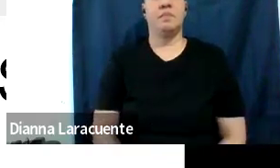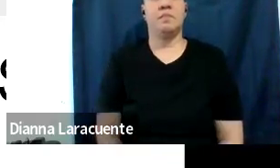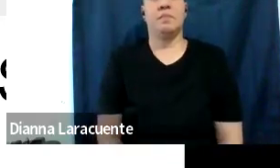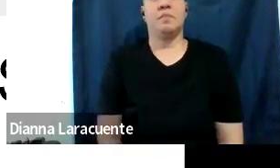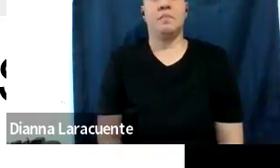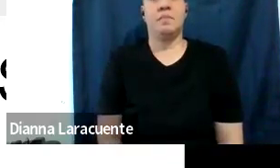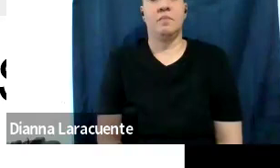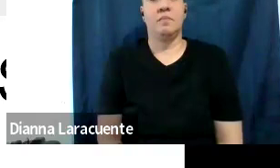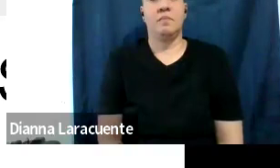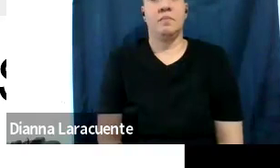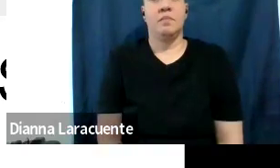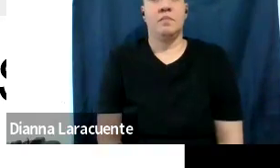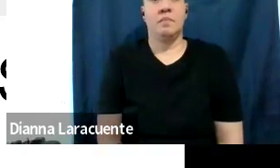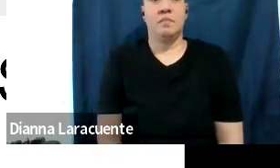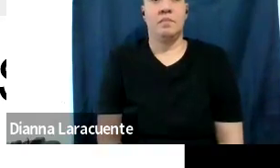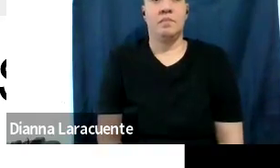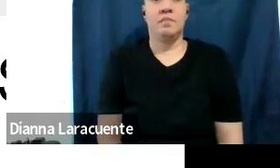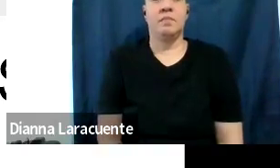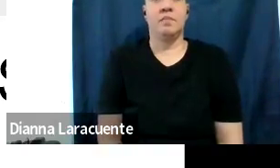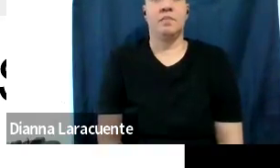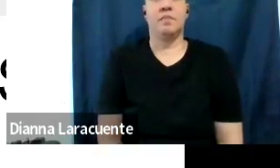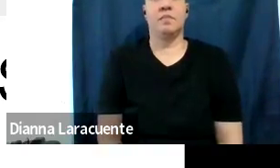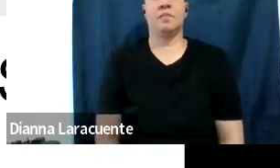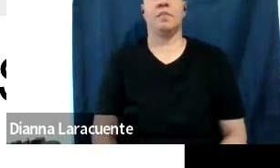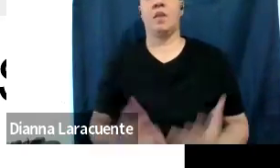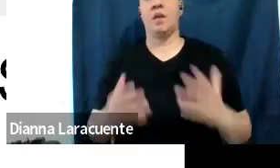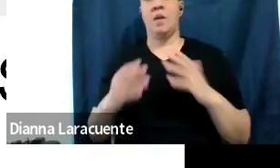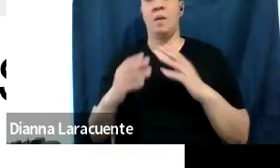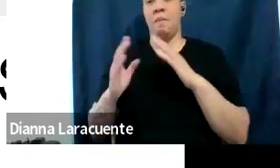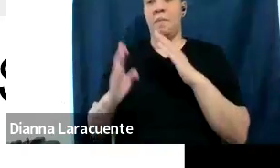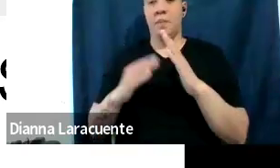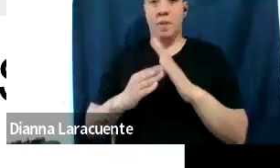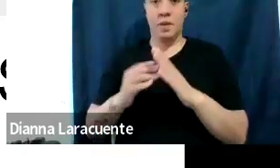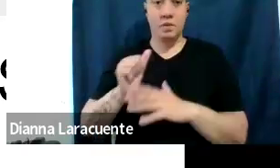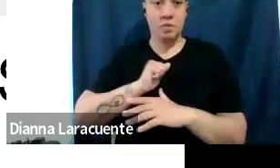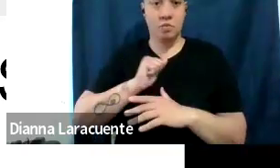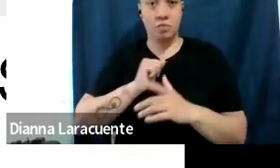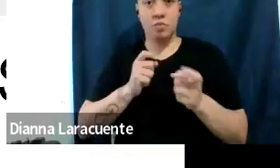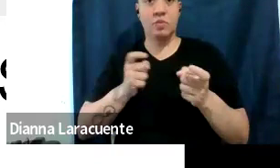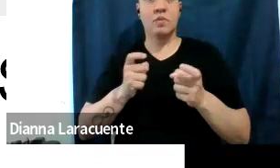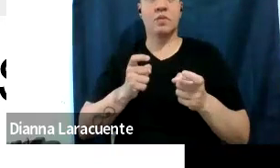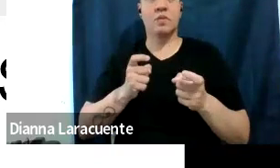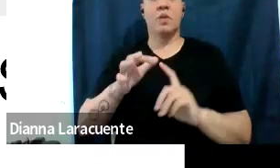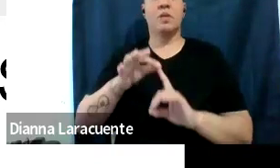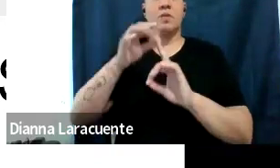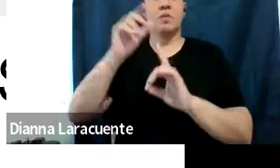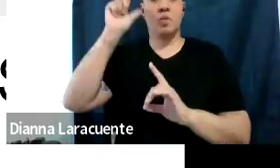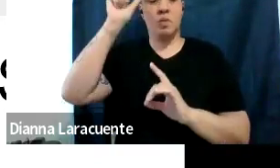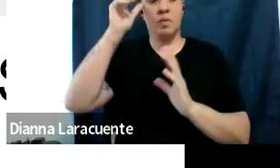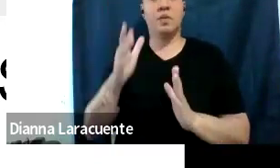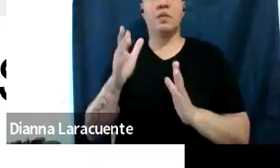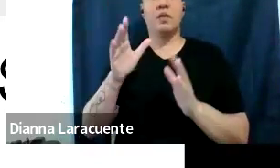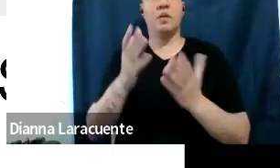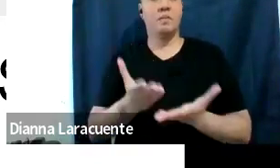dice, los cargos públicos básicos bajo la Constitución autonómica, con la excepción del gobernador, quedaban por tanto en manos